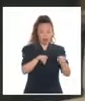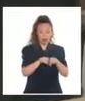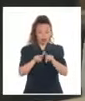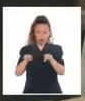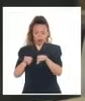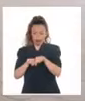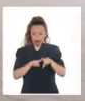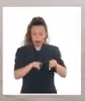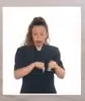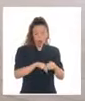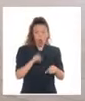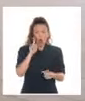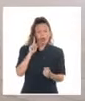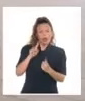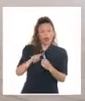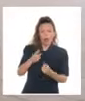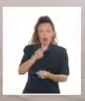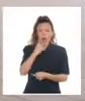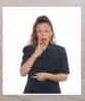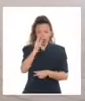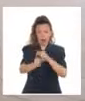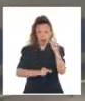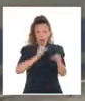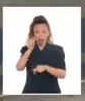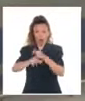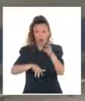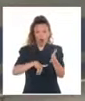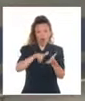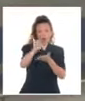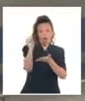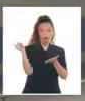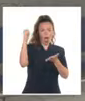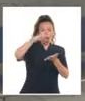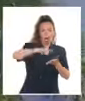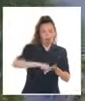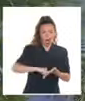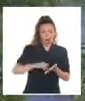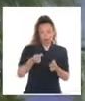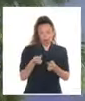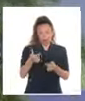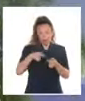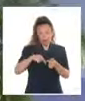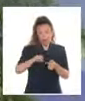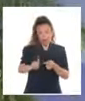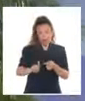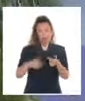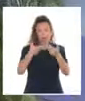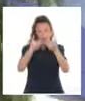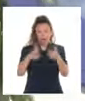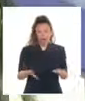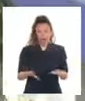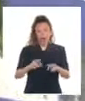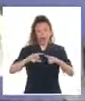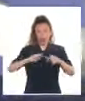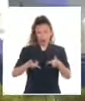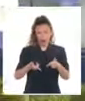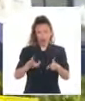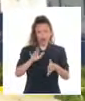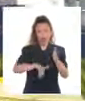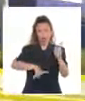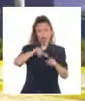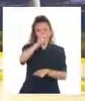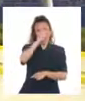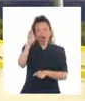viajero y a las paqueterías cuando los próximos días se inaugure la instalación de aéreo Varadero que permitirá la